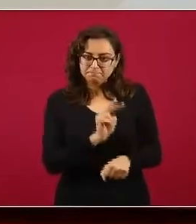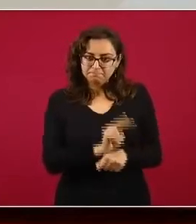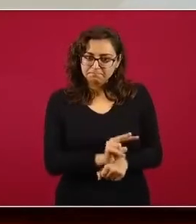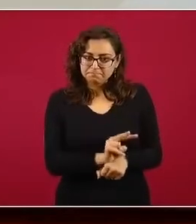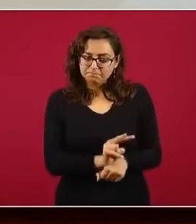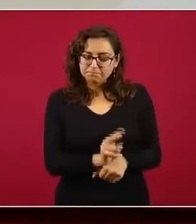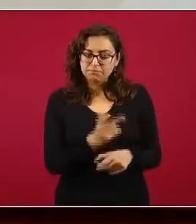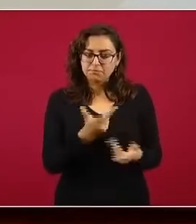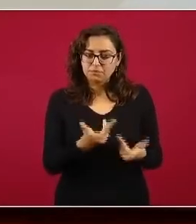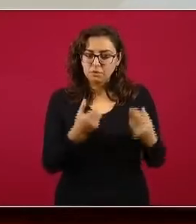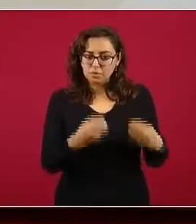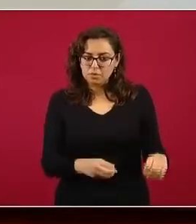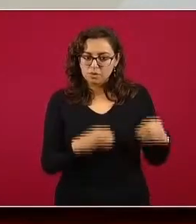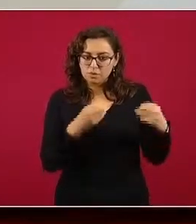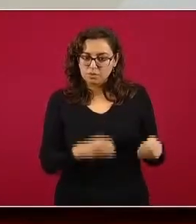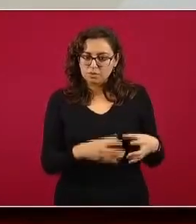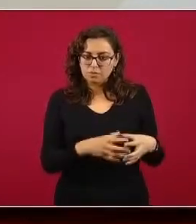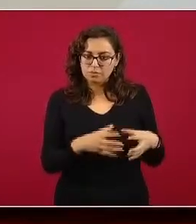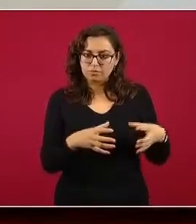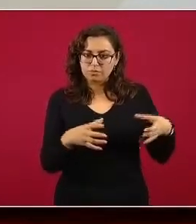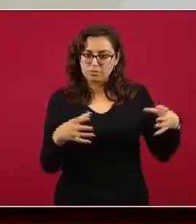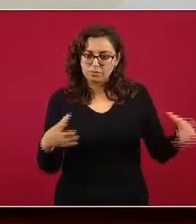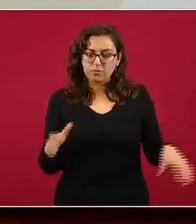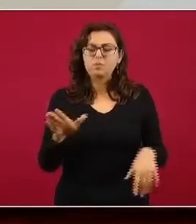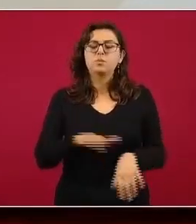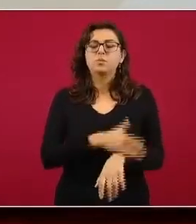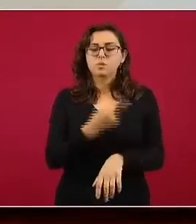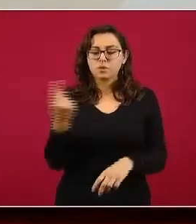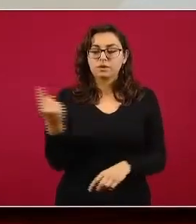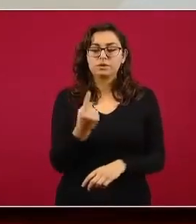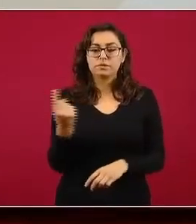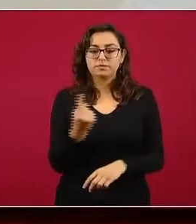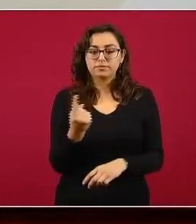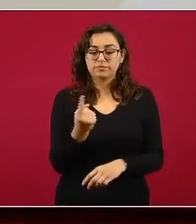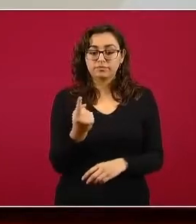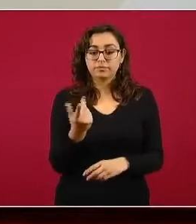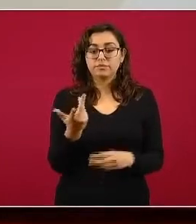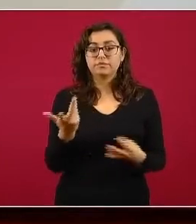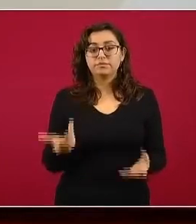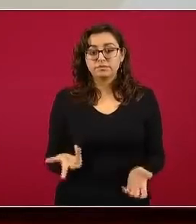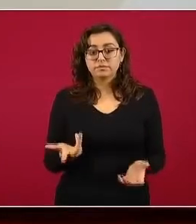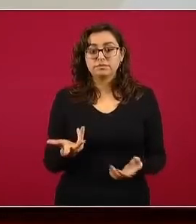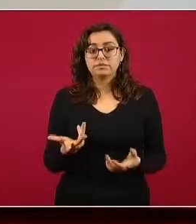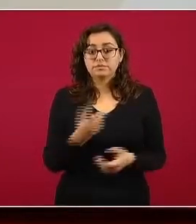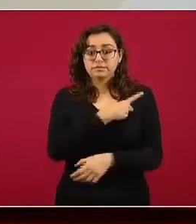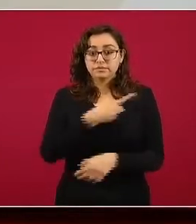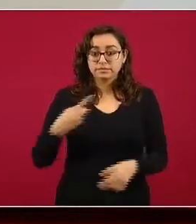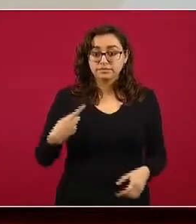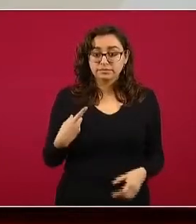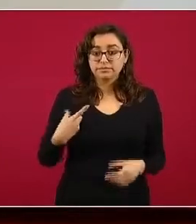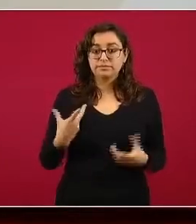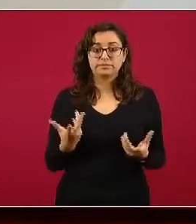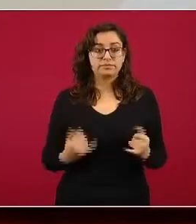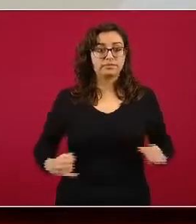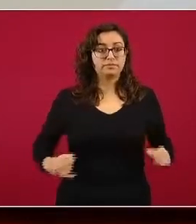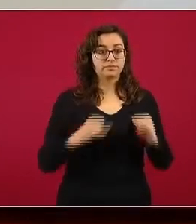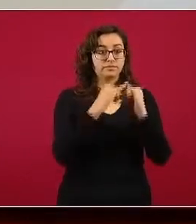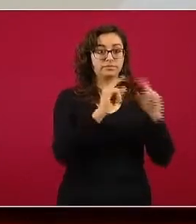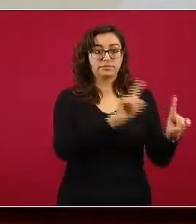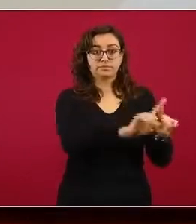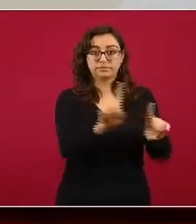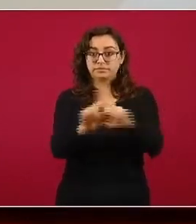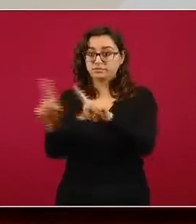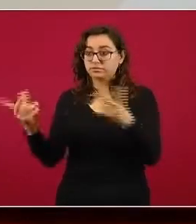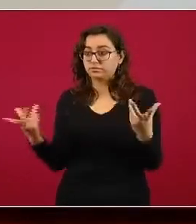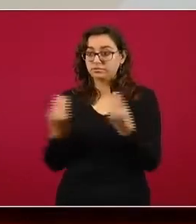respuesta. Esto además porque lleva a una coordinación que debe de ser de manera intersectorial. Recordemos que